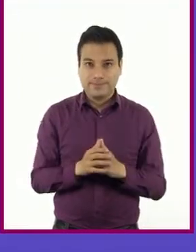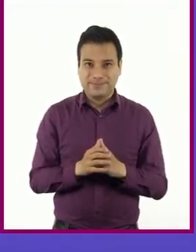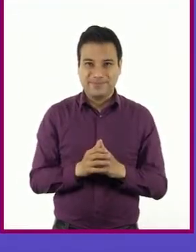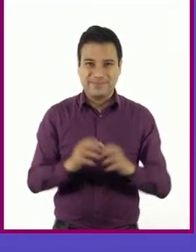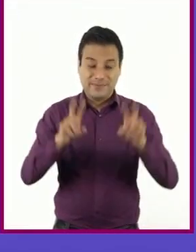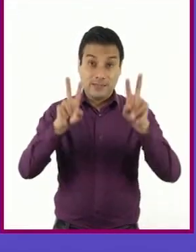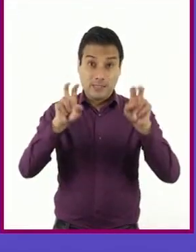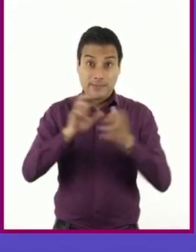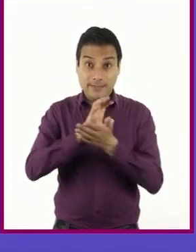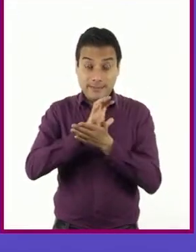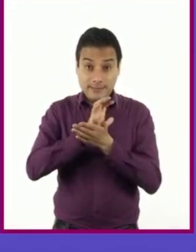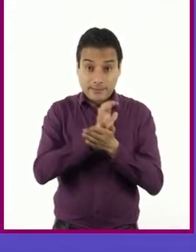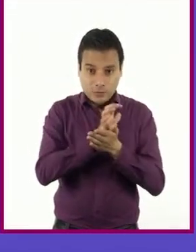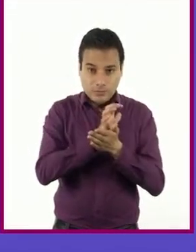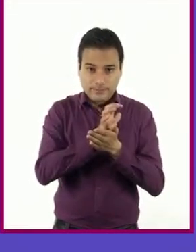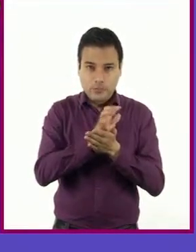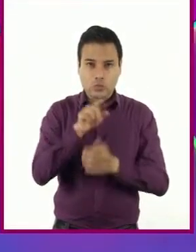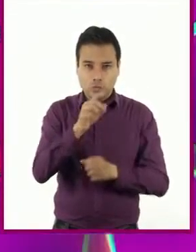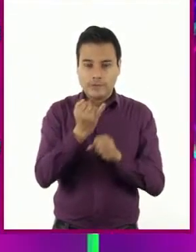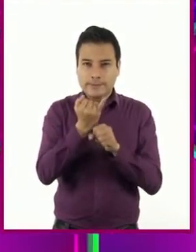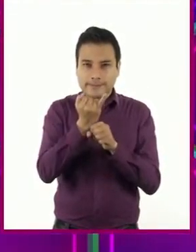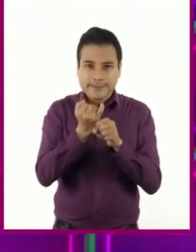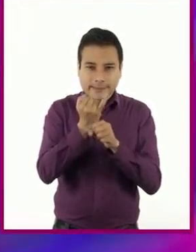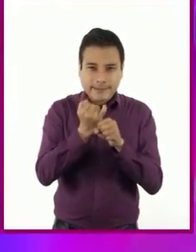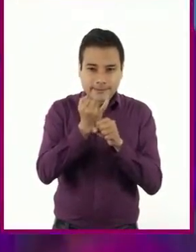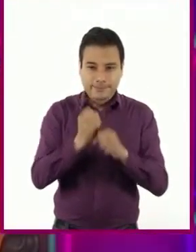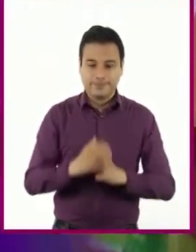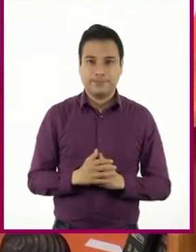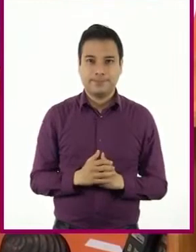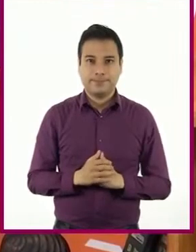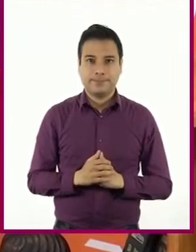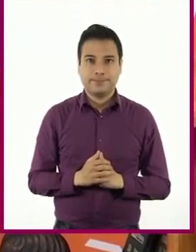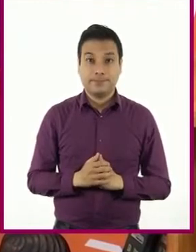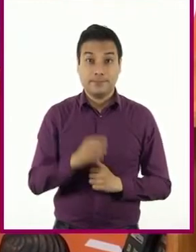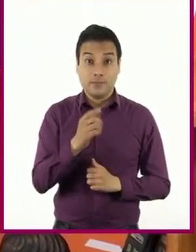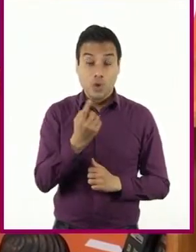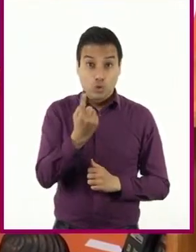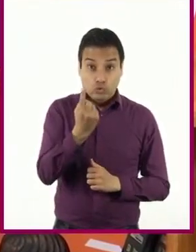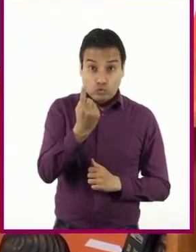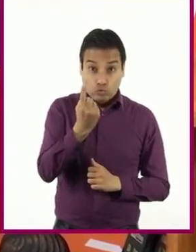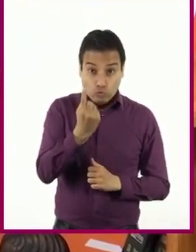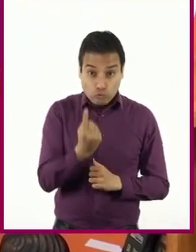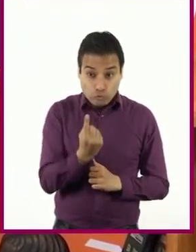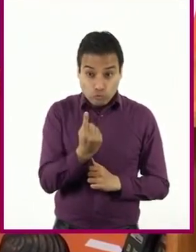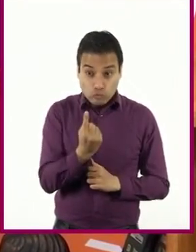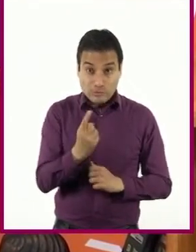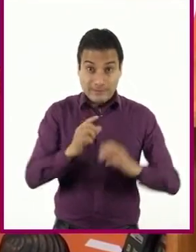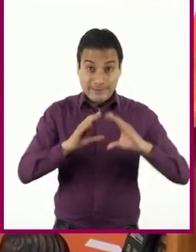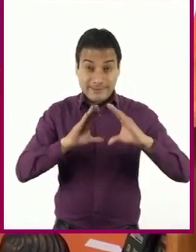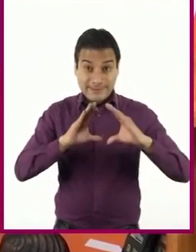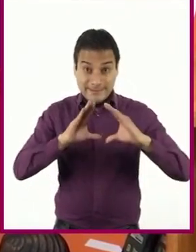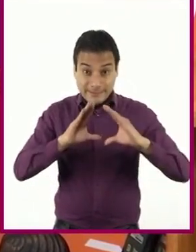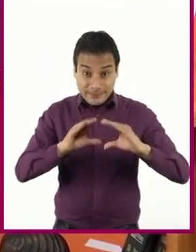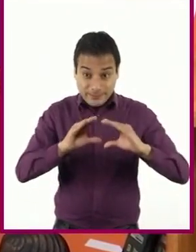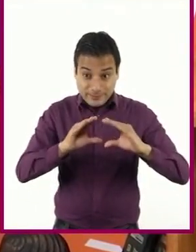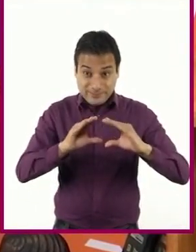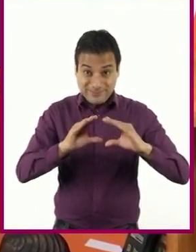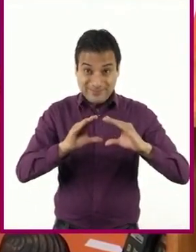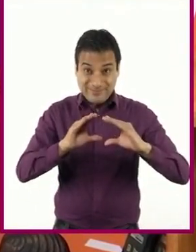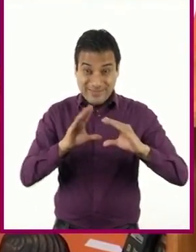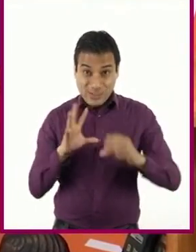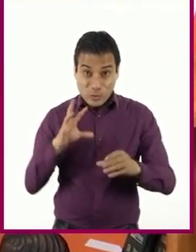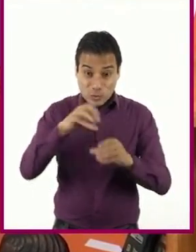la discriminación y cómo prevenirla. Si desde temprana edad enseñamos a las niñas y niños a ser